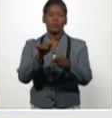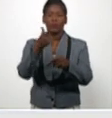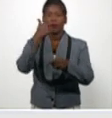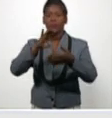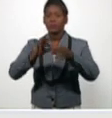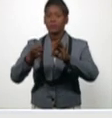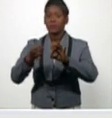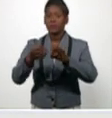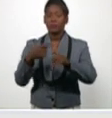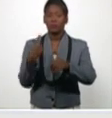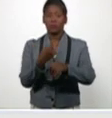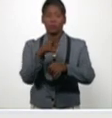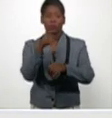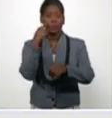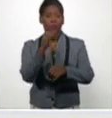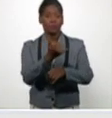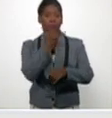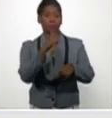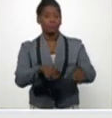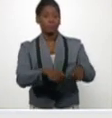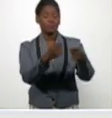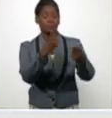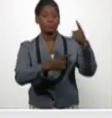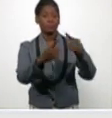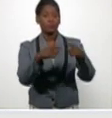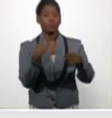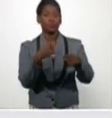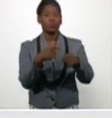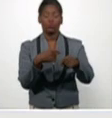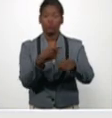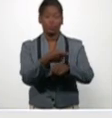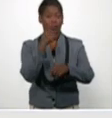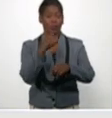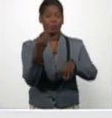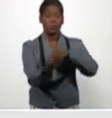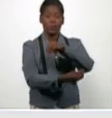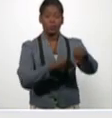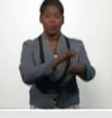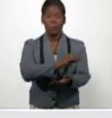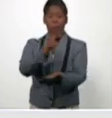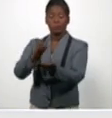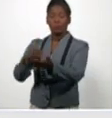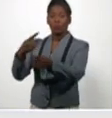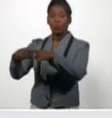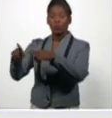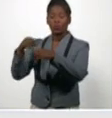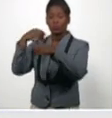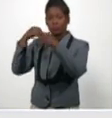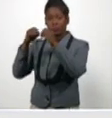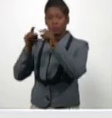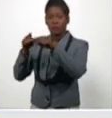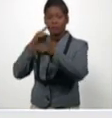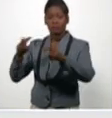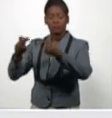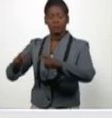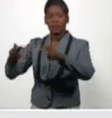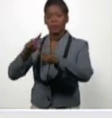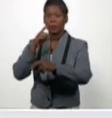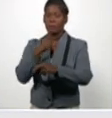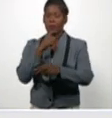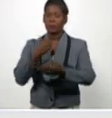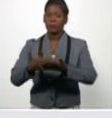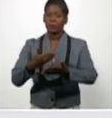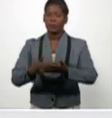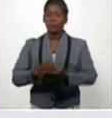trasladamos las muestras, pero que el laboratorio está por un periodo de 24, 48 horas en receso. Agradecerle, doctor,